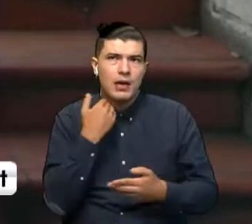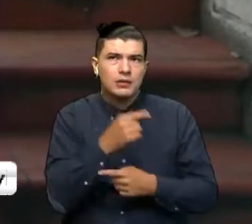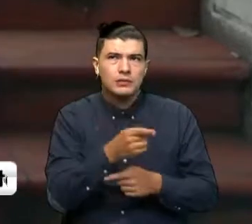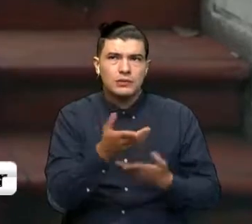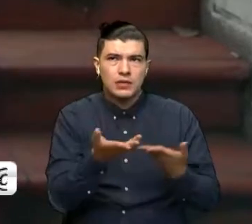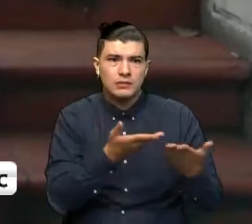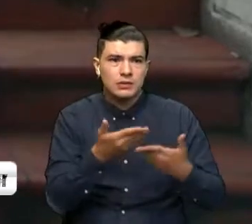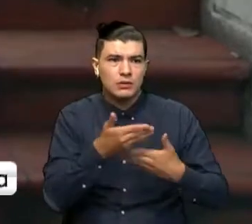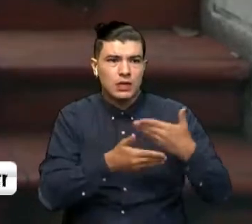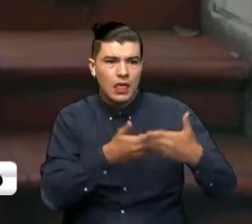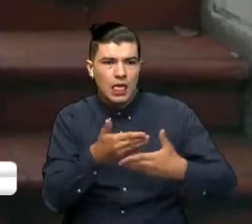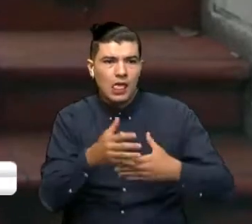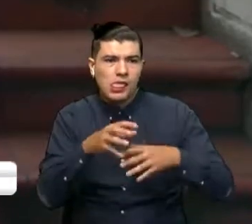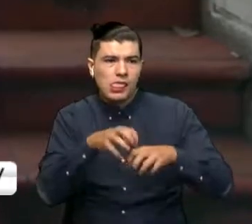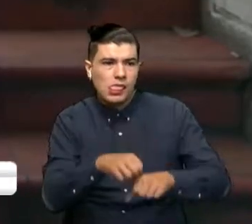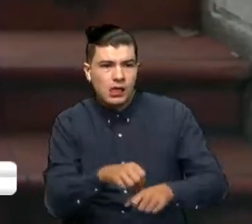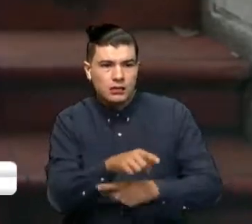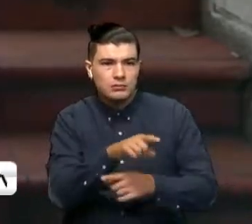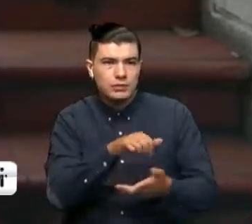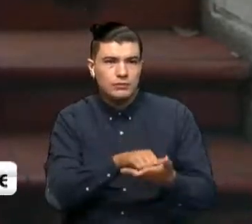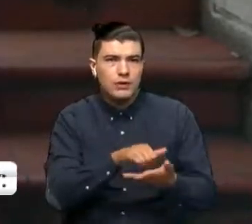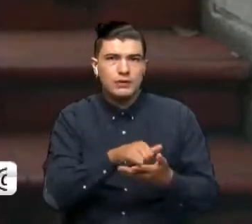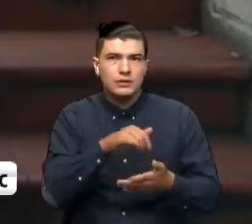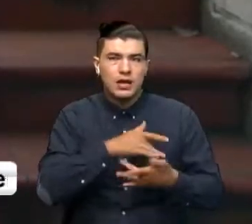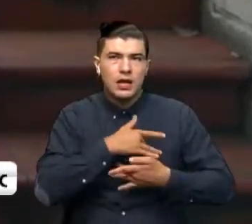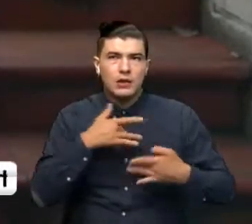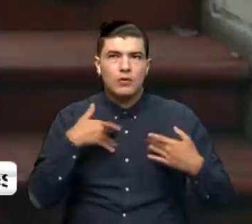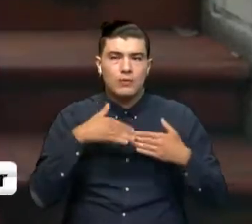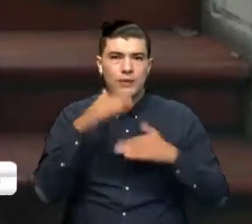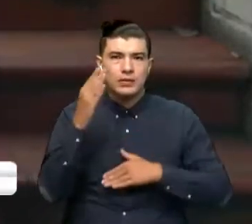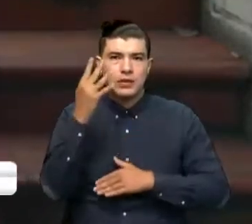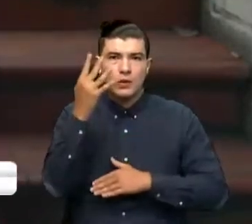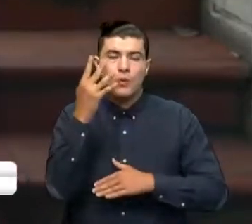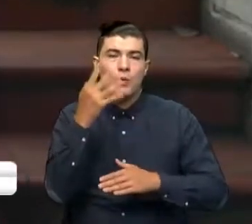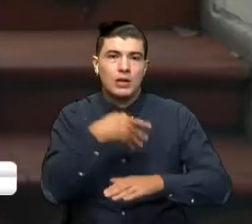detrimento de la salud de los más de 4 millones 200 mil afiliados